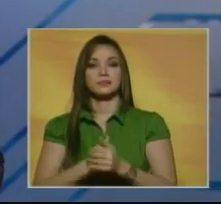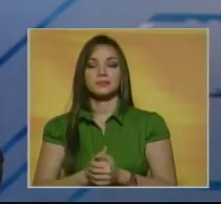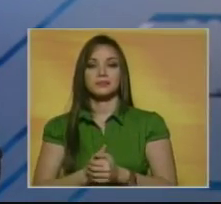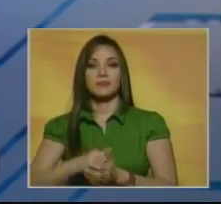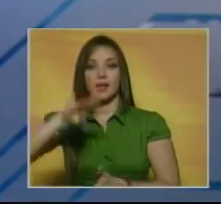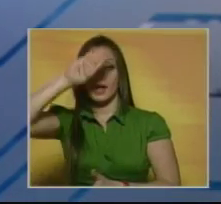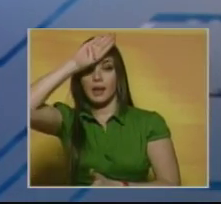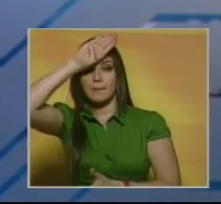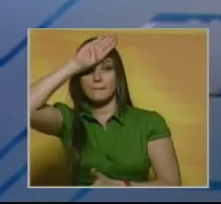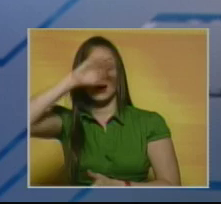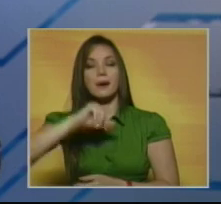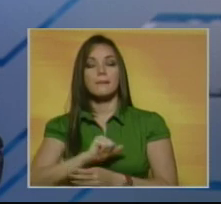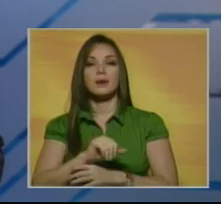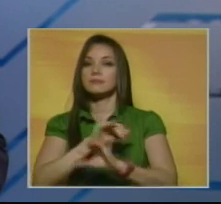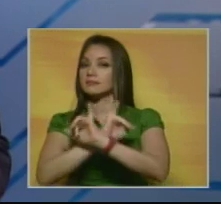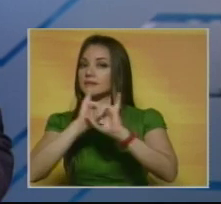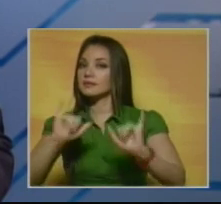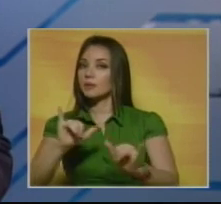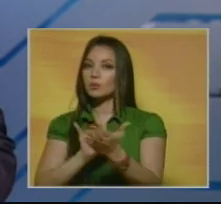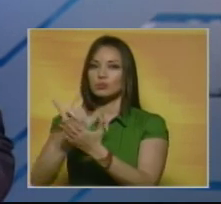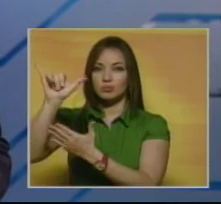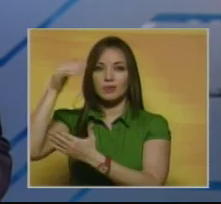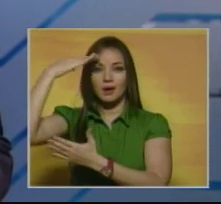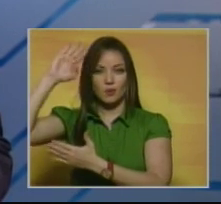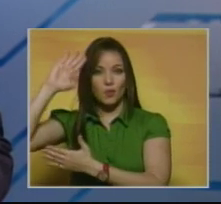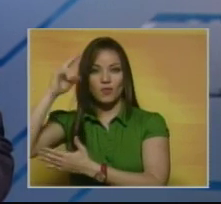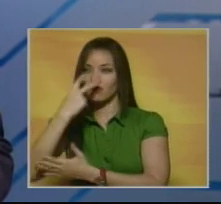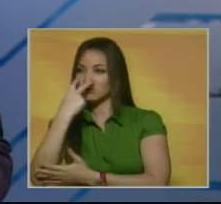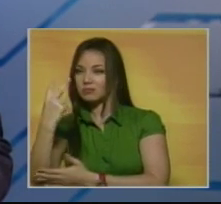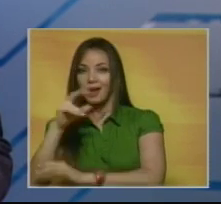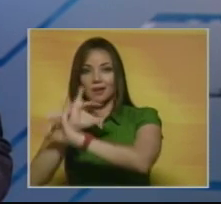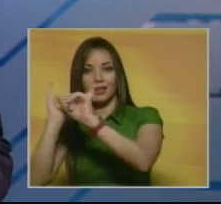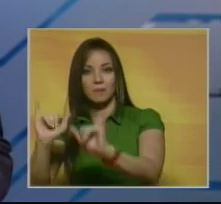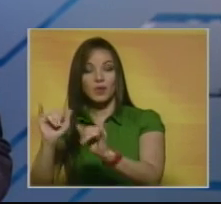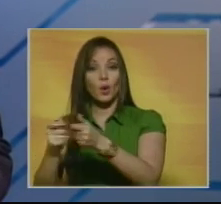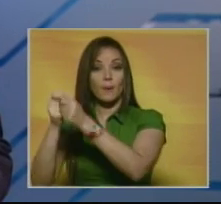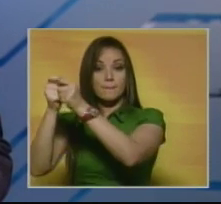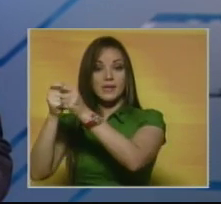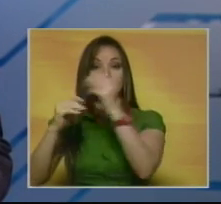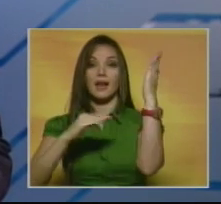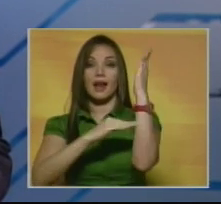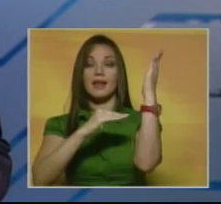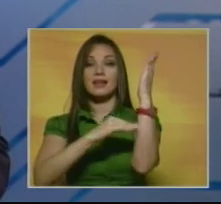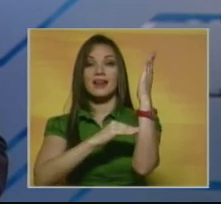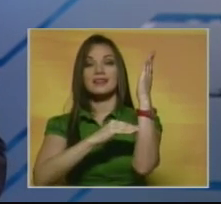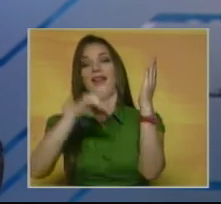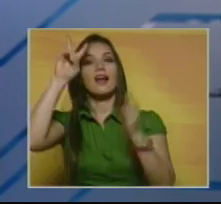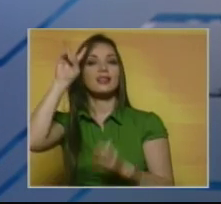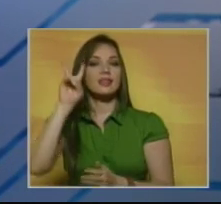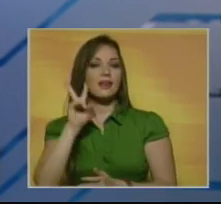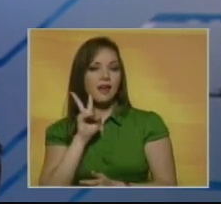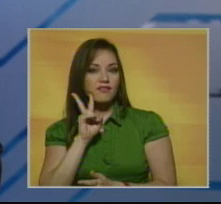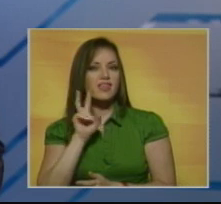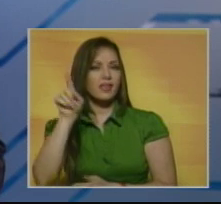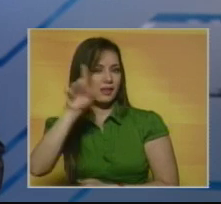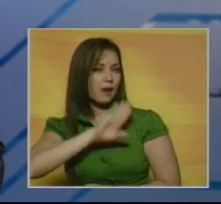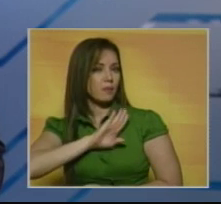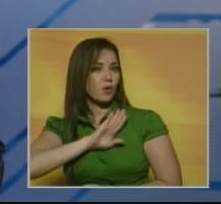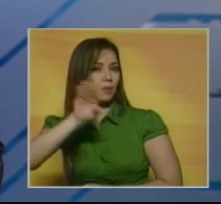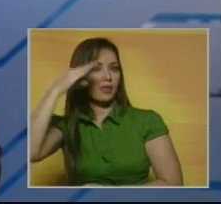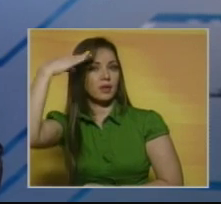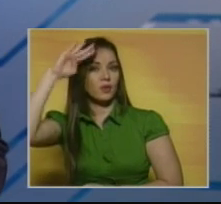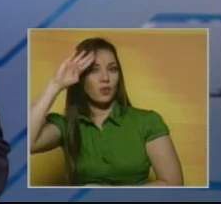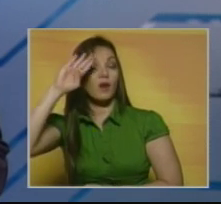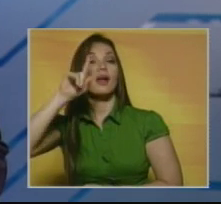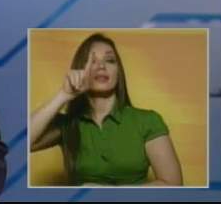El Papa Francisco finalizó su viaje a Cuba con una misa en la Basílica Menor del Santuario de la Virgen de la Caridad del Cobre y un encuentro con las